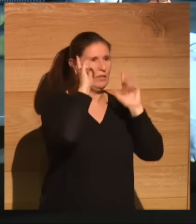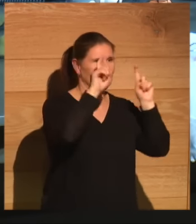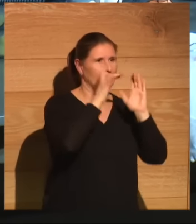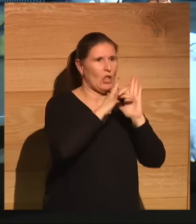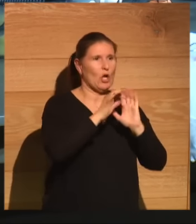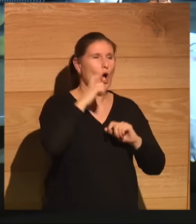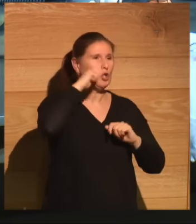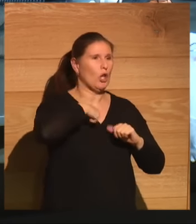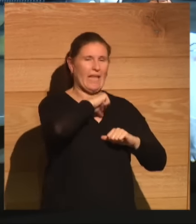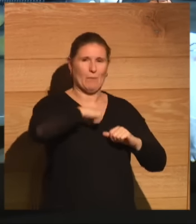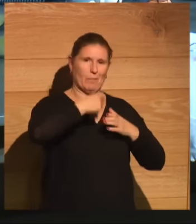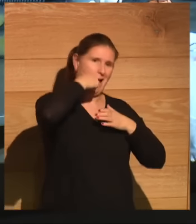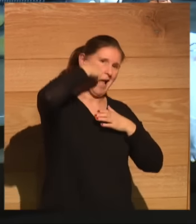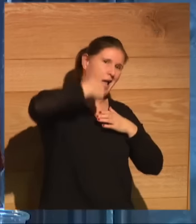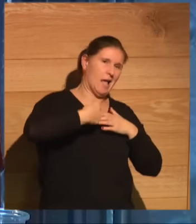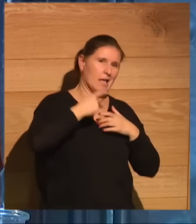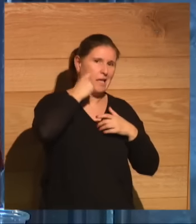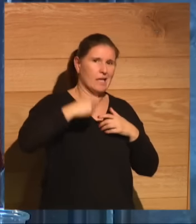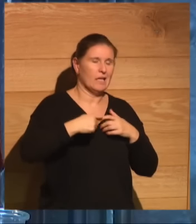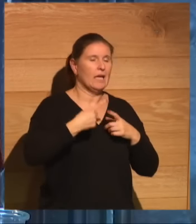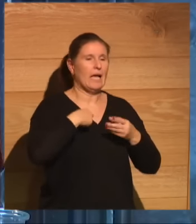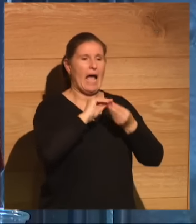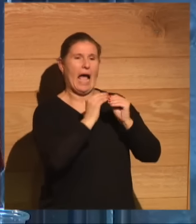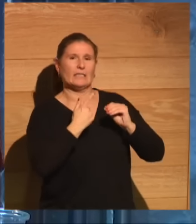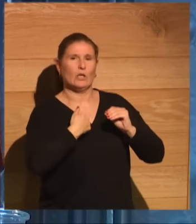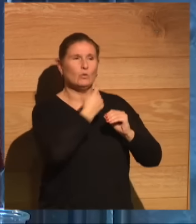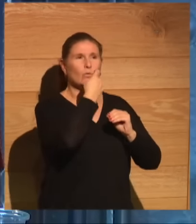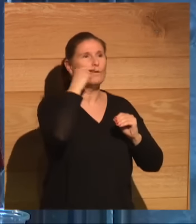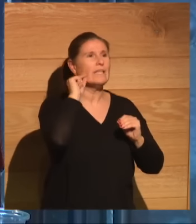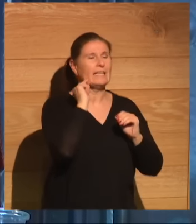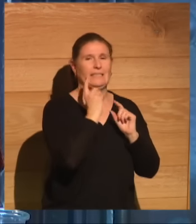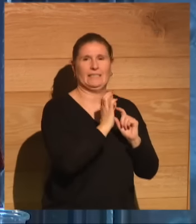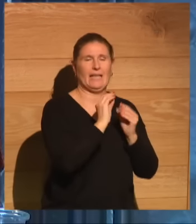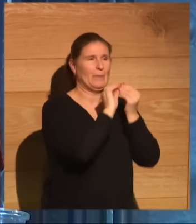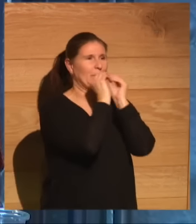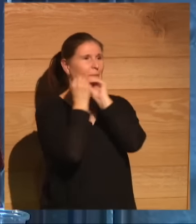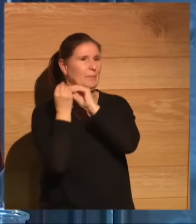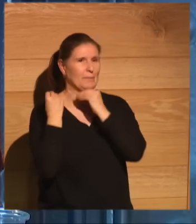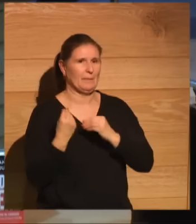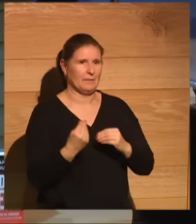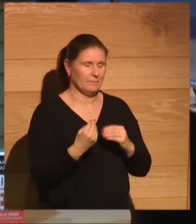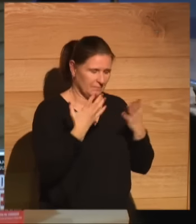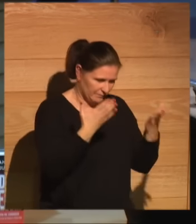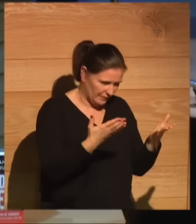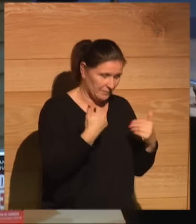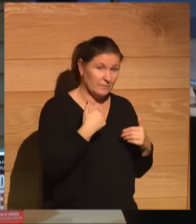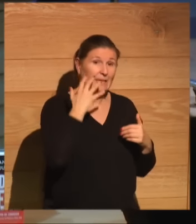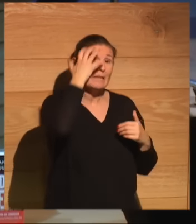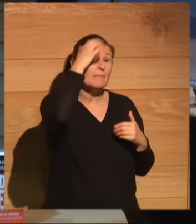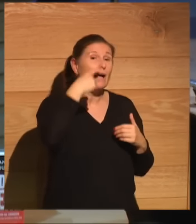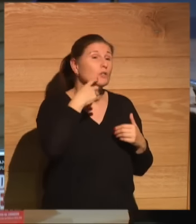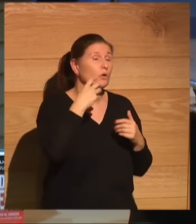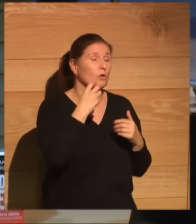Odontología propia. Tim Burton cuenta cómo se arrancó. Hazte tu propio arreglo bucal. Se arrancó los dientes, o sea, se arrancó las muelas del